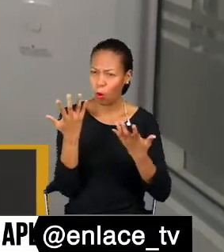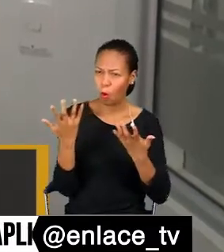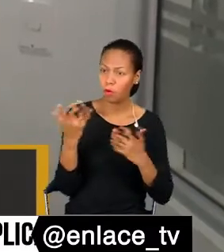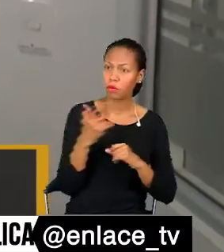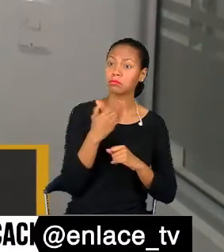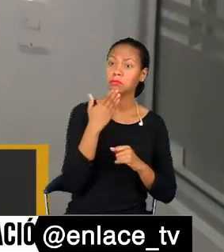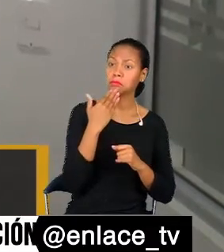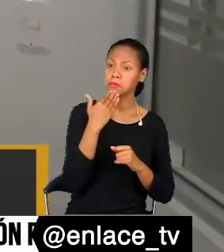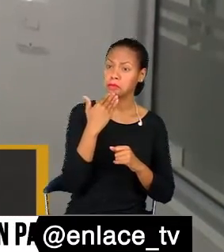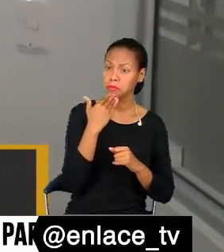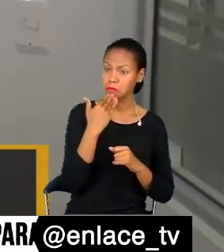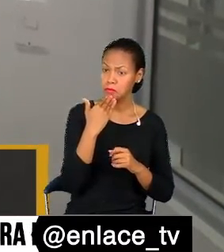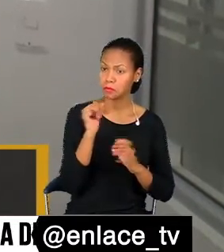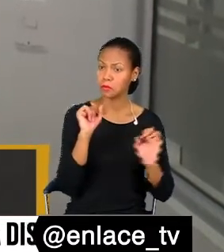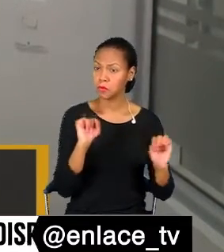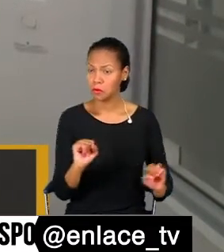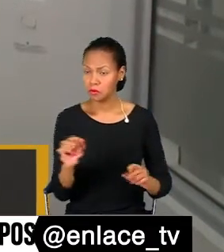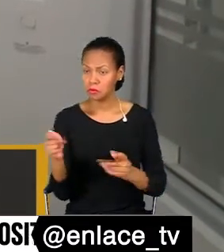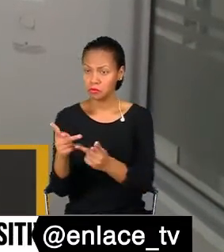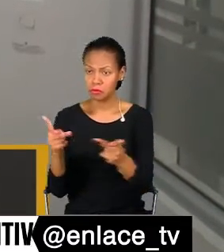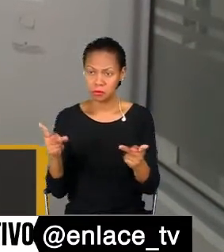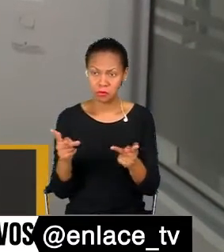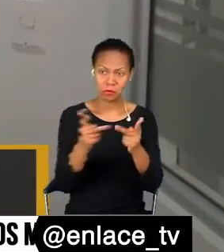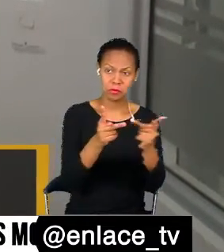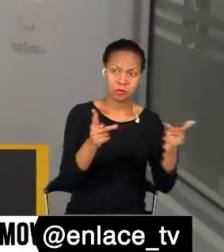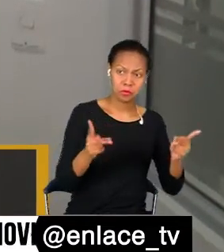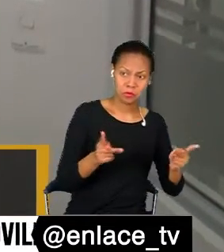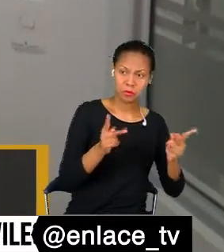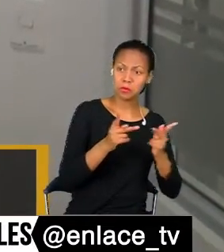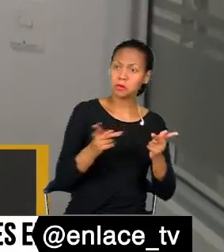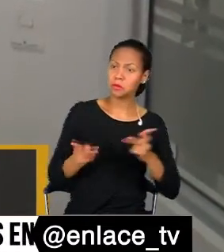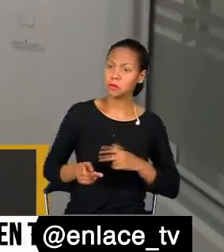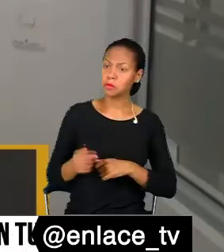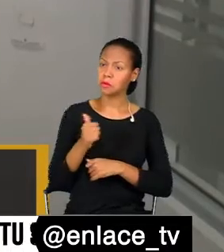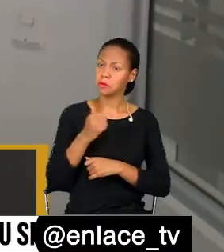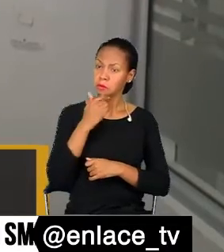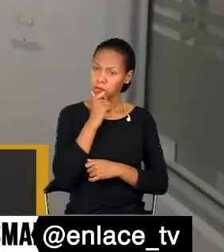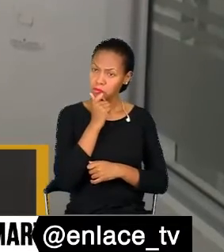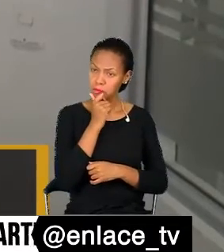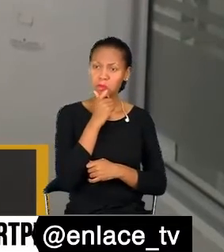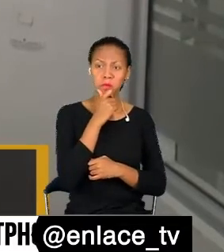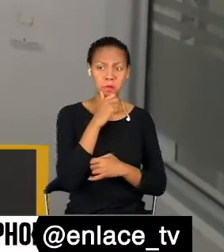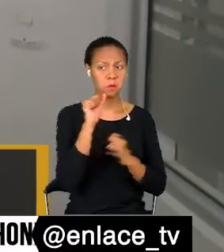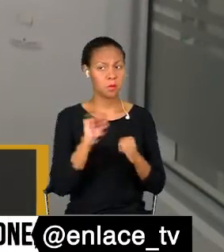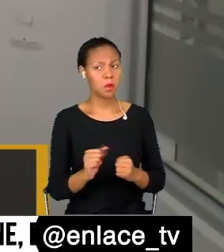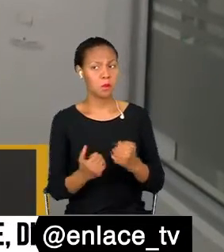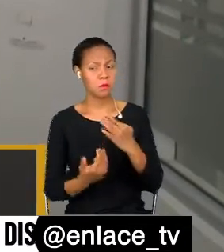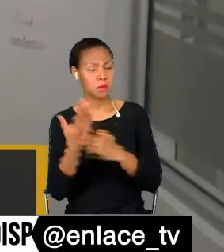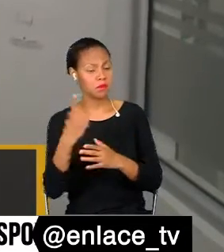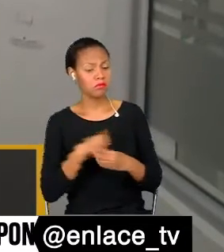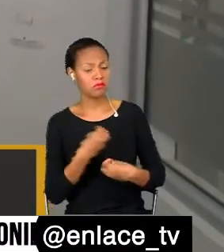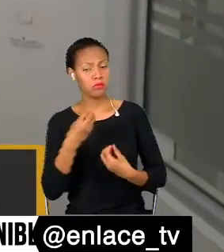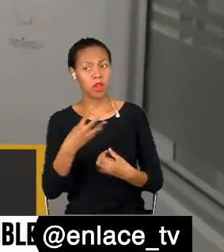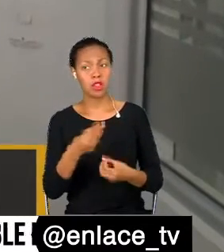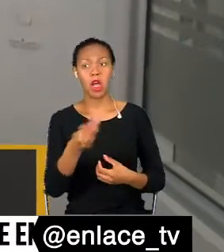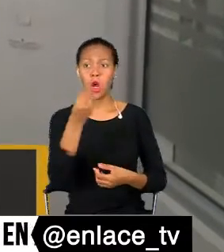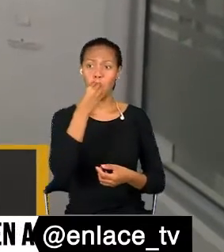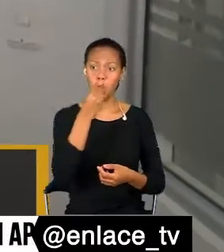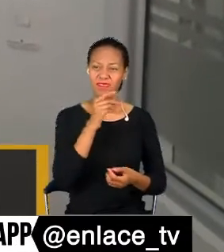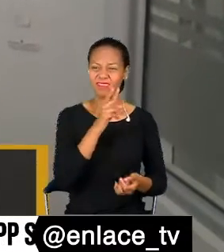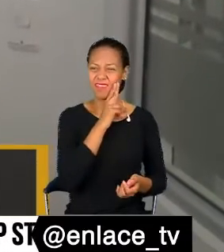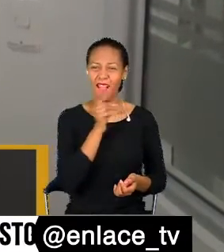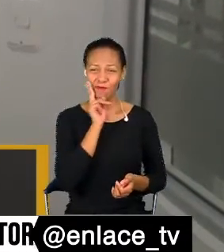vieron que hay los espacios, que era viable de pronto iniciar iniciar con el programa de alimentación en lo que tiene relación con los almuerzos para